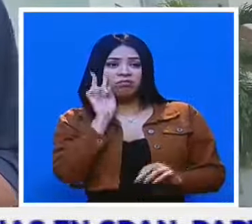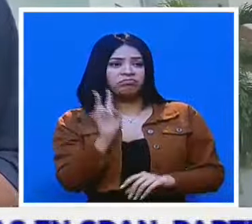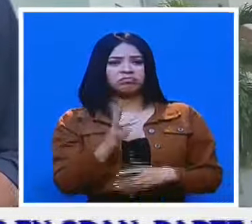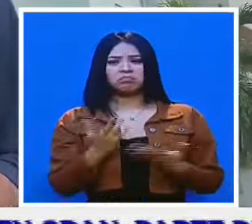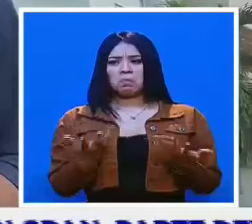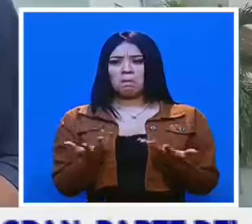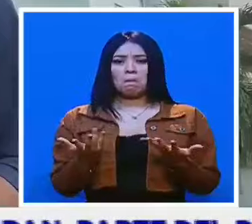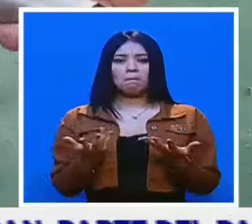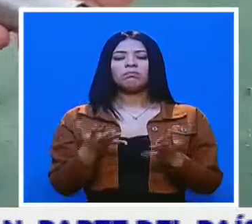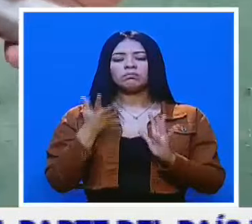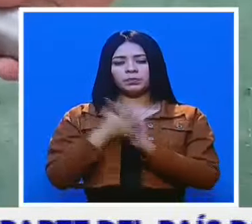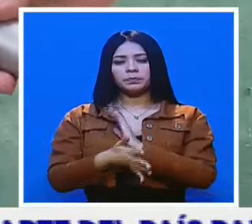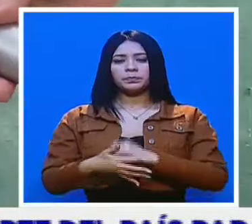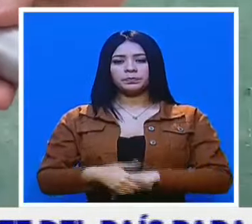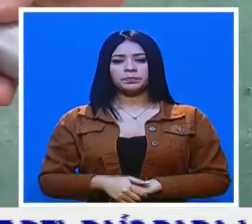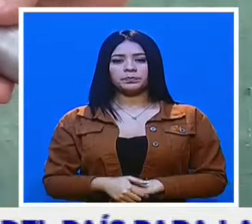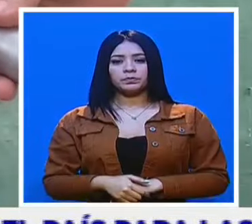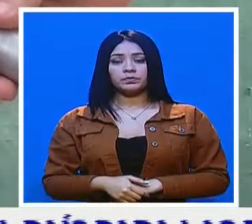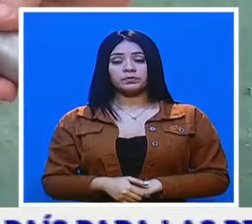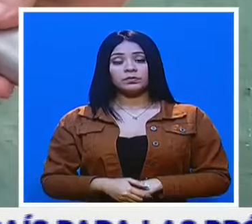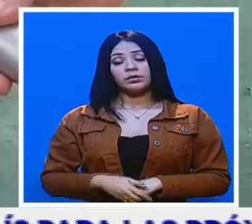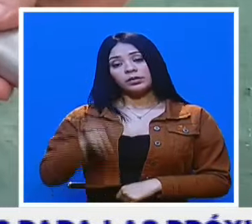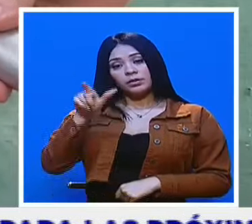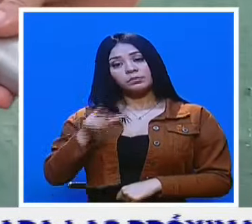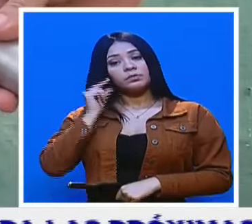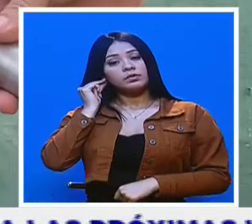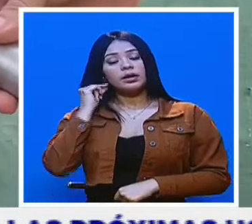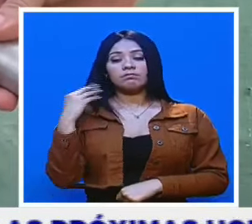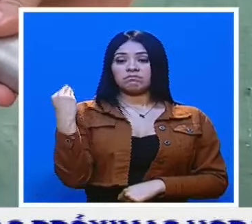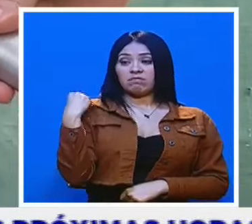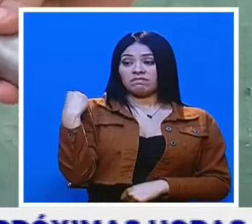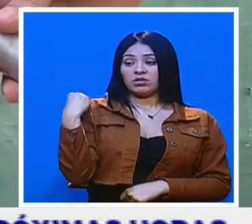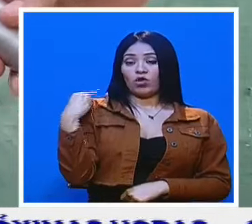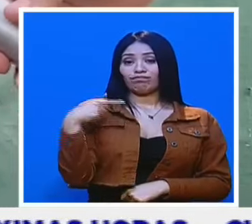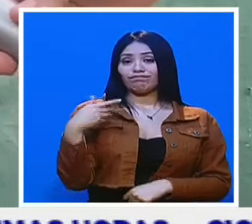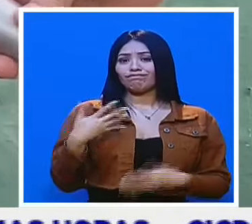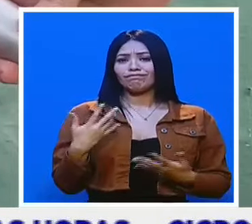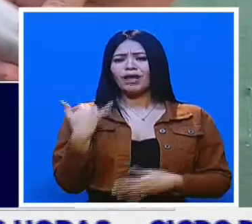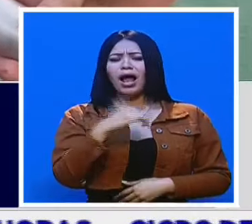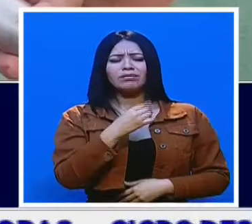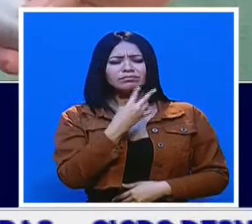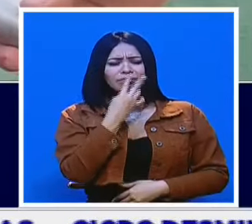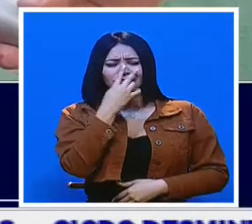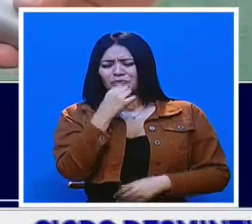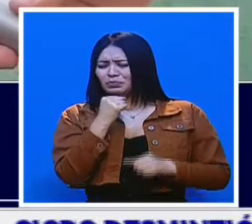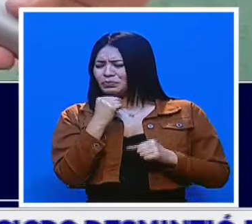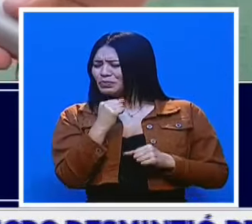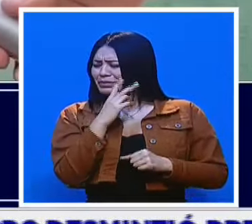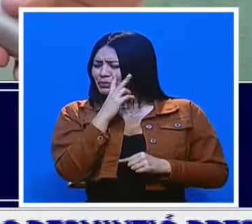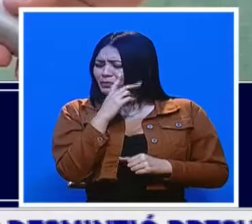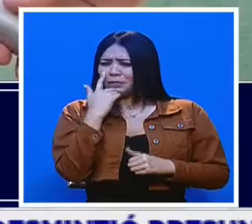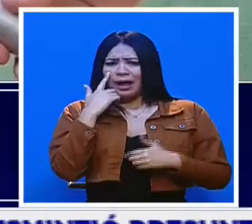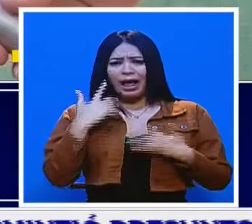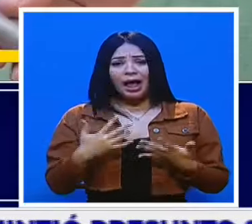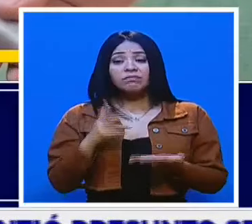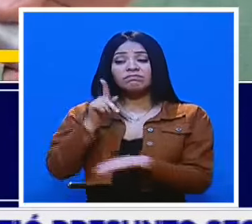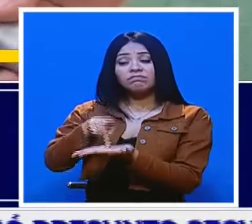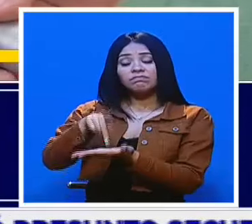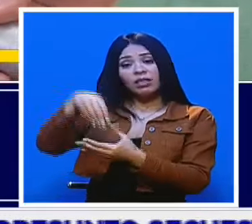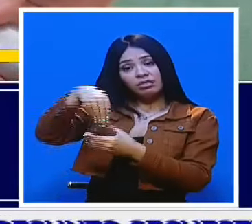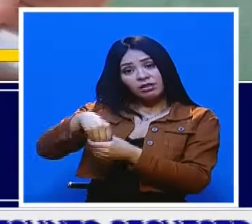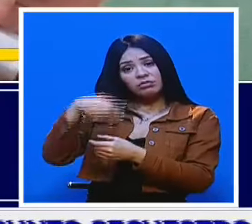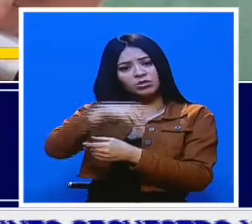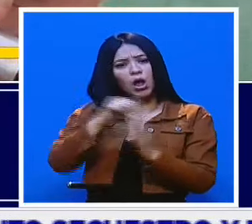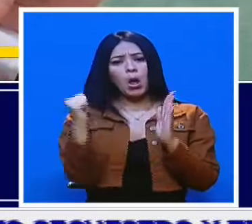pasando. Escuchemos. Entonces una vecina me avisó que había un fuerte olor, entonces nos dirigimos ahí al apartamento, le